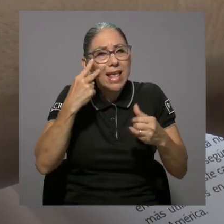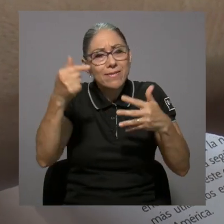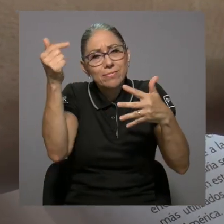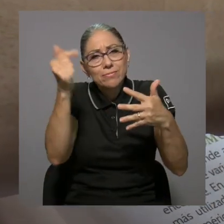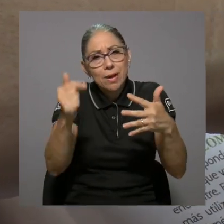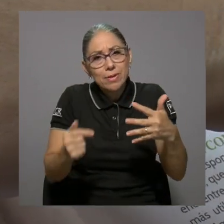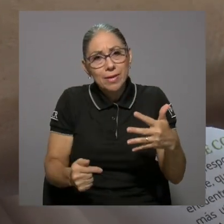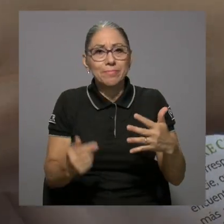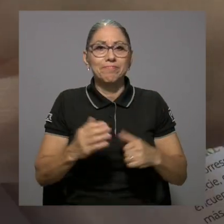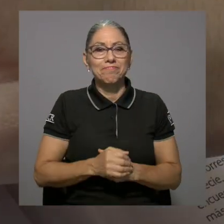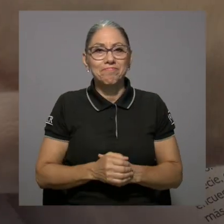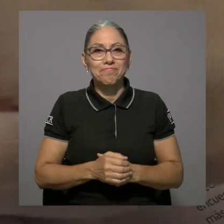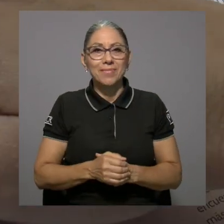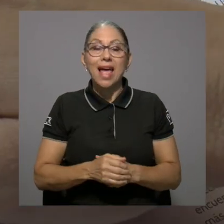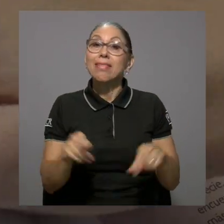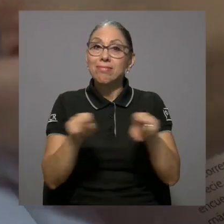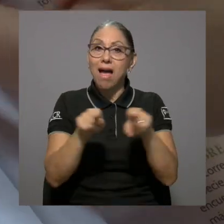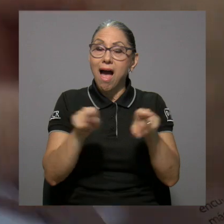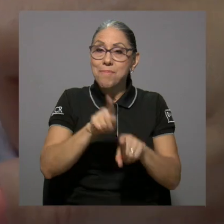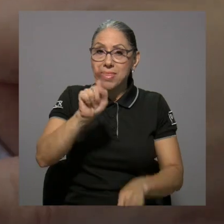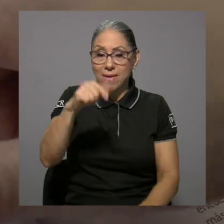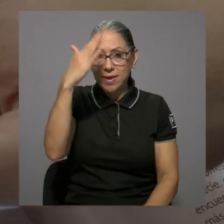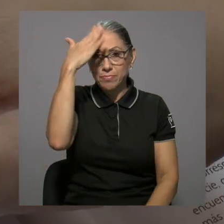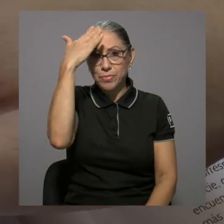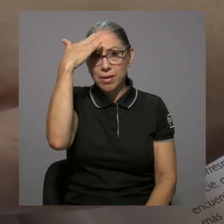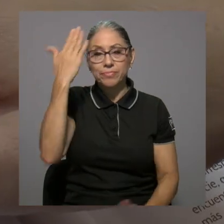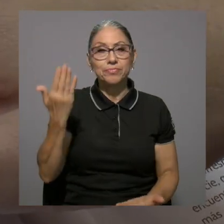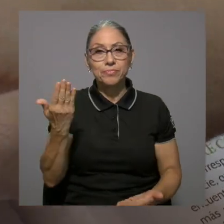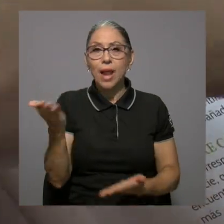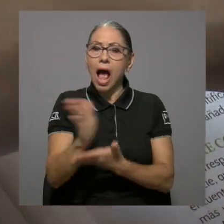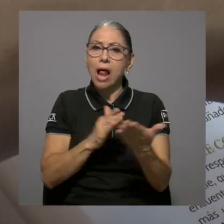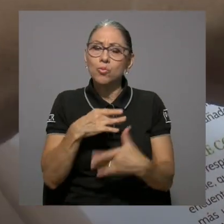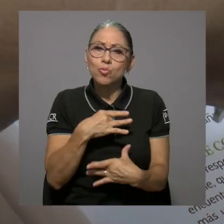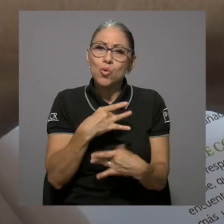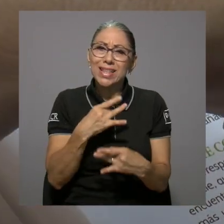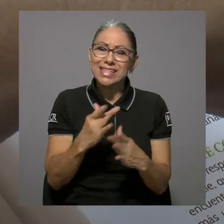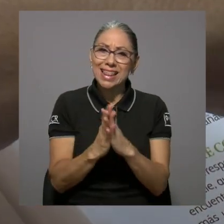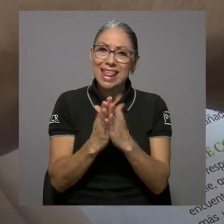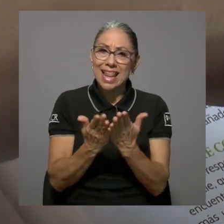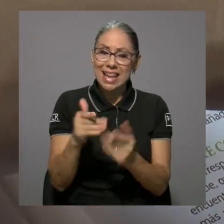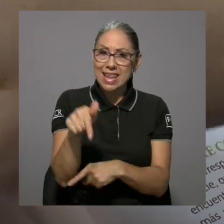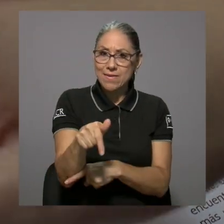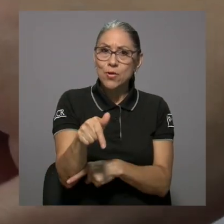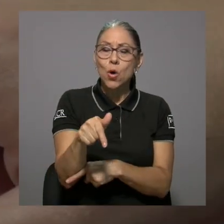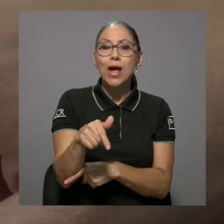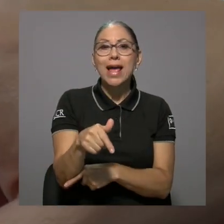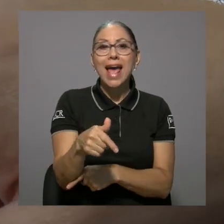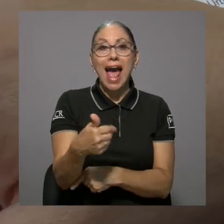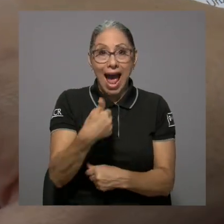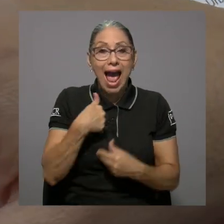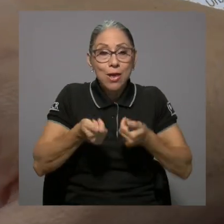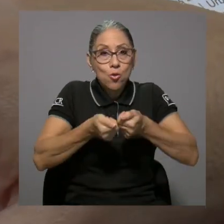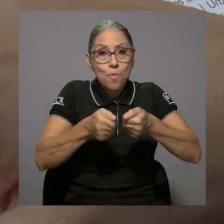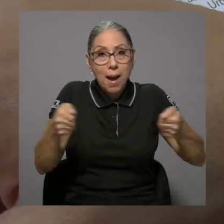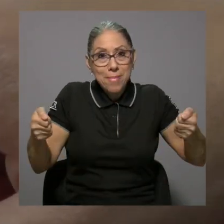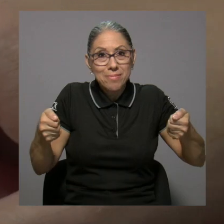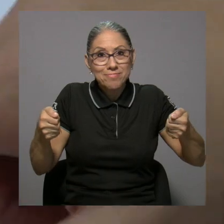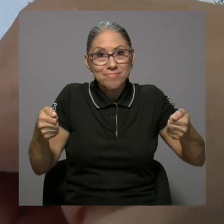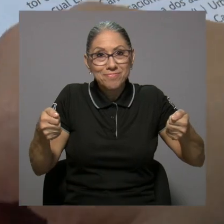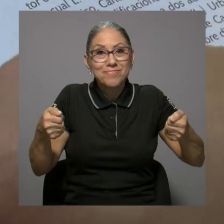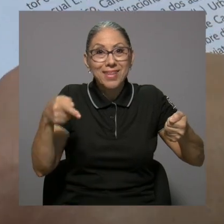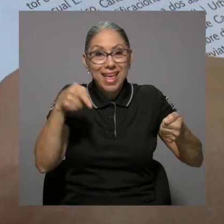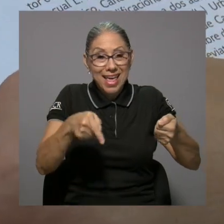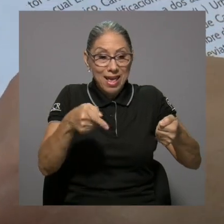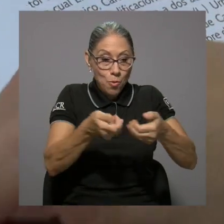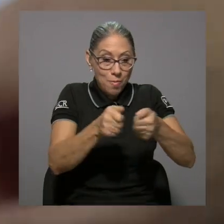anteriormente. Igual, también tomar en cuenta que algo muy interesante del libro es que existe un mapa tanto del